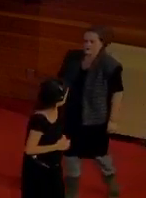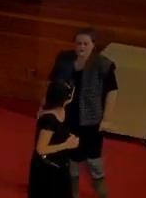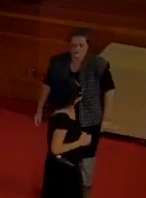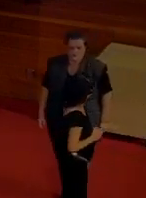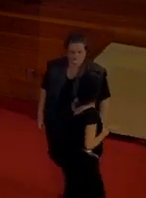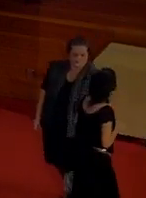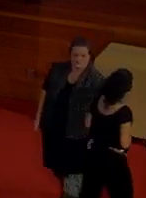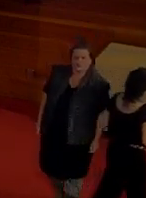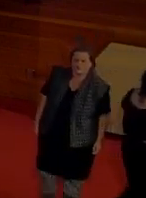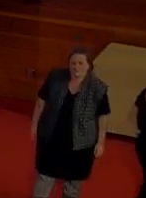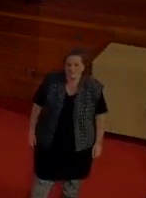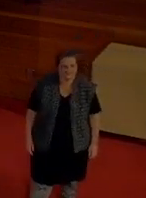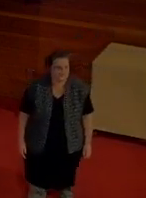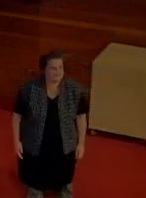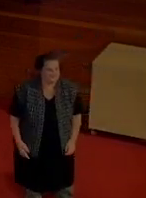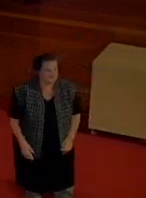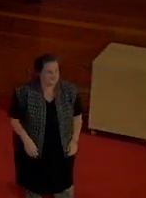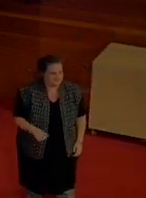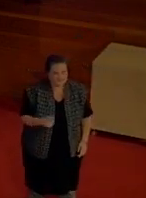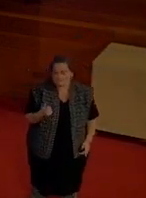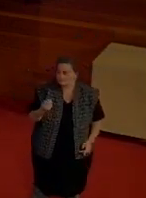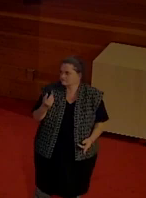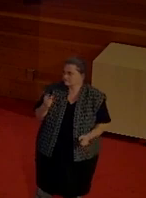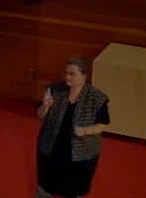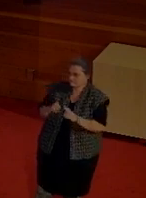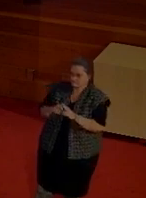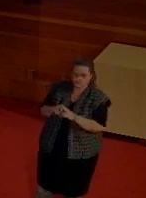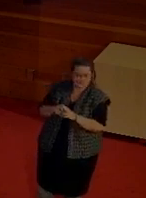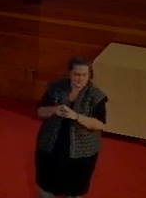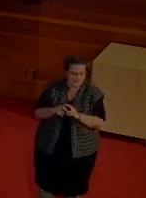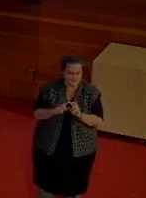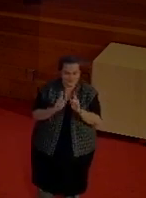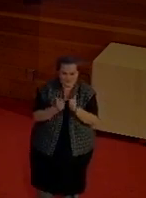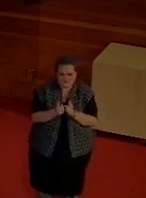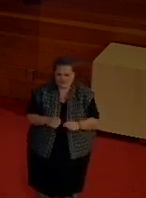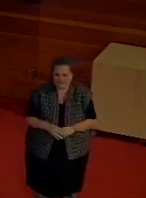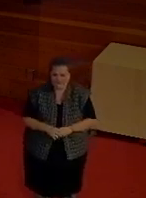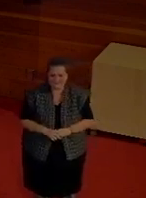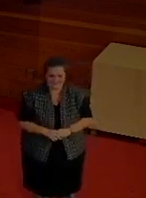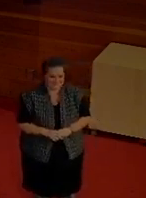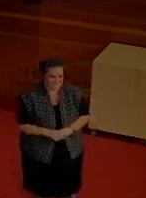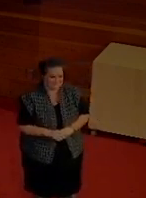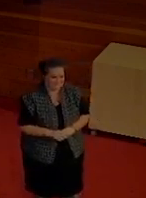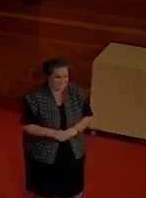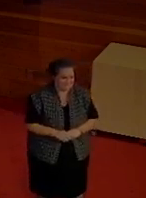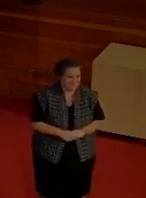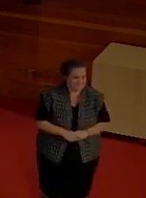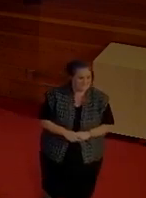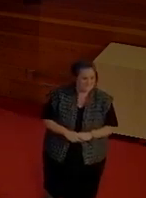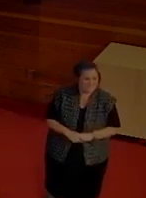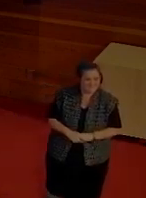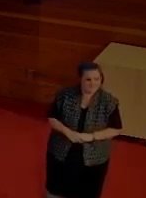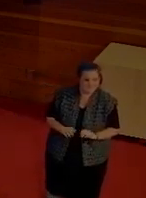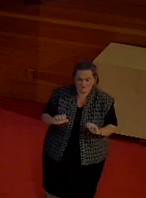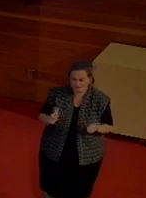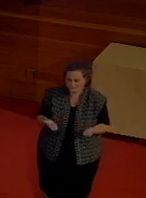todavía Sí muy buenas pregunta muy breve y ya ya ya lo habías dicho O sea al principio ya